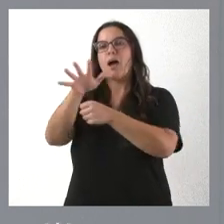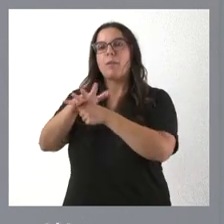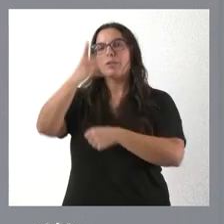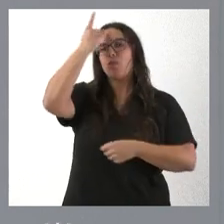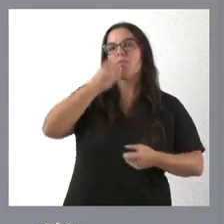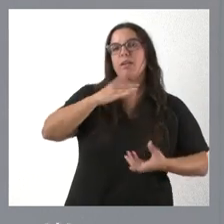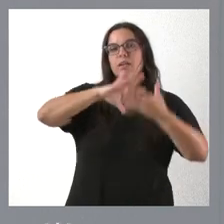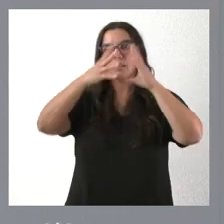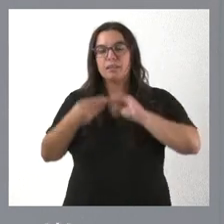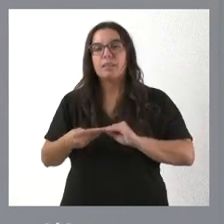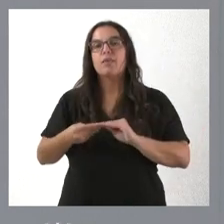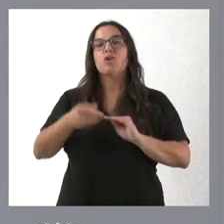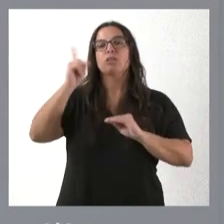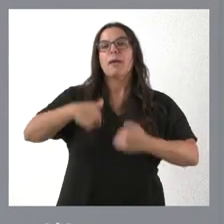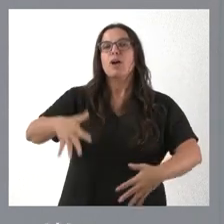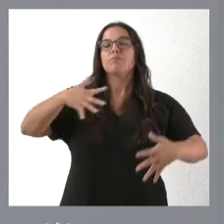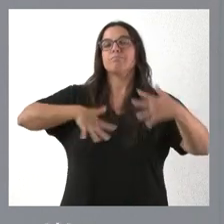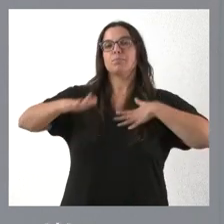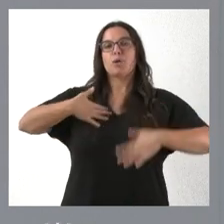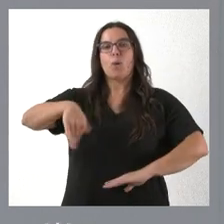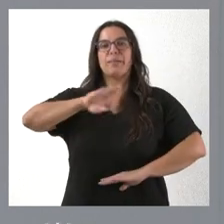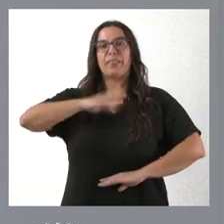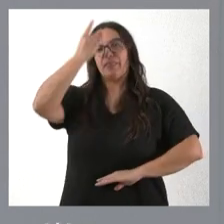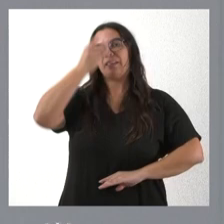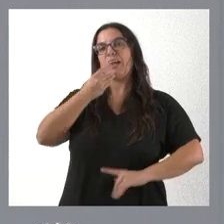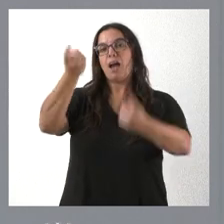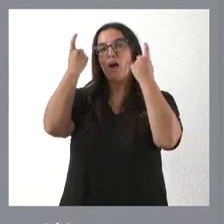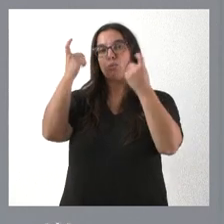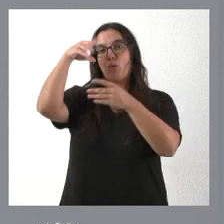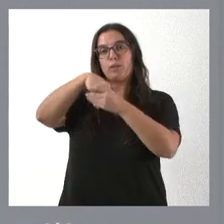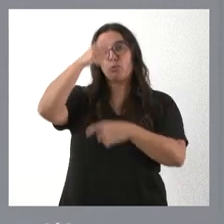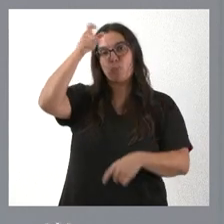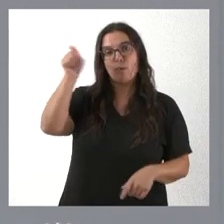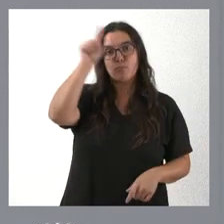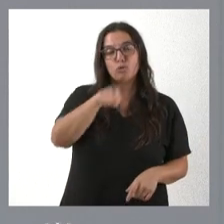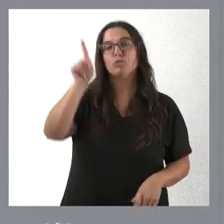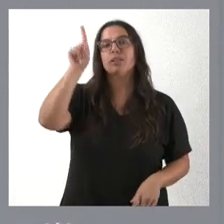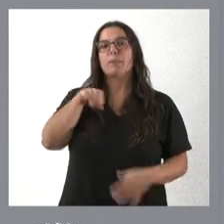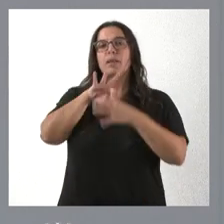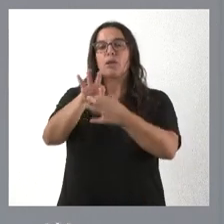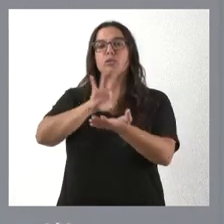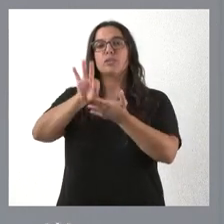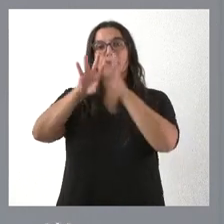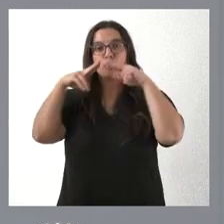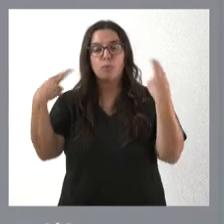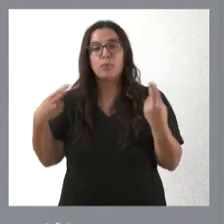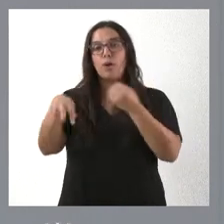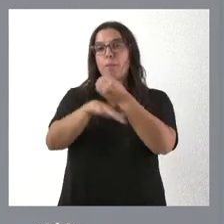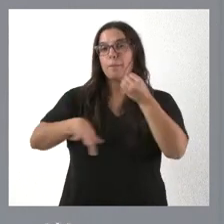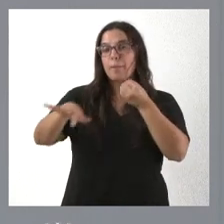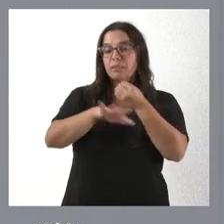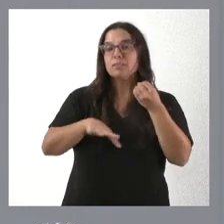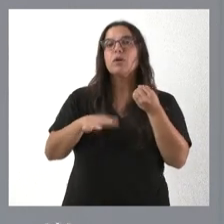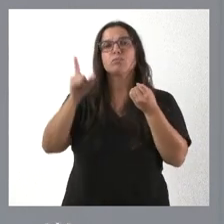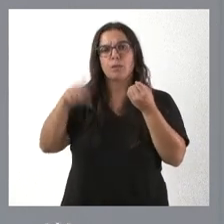la digitalización y las competencias digitales de los alumnos en el ámbito rural lo que tiene que ver también con los servicios públicos esenciales que